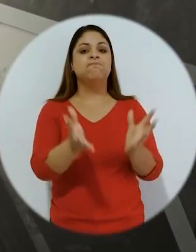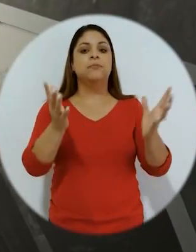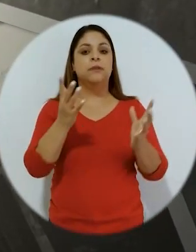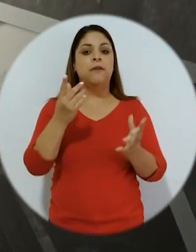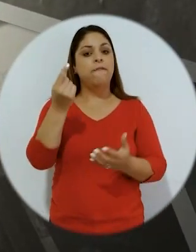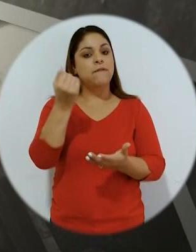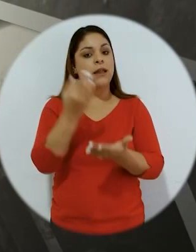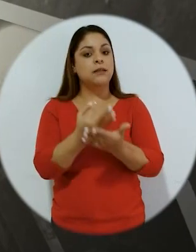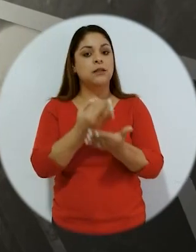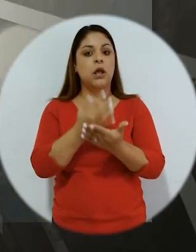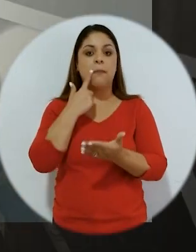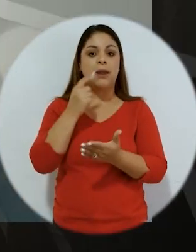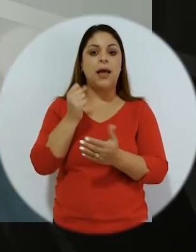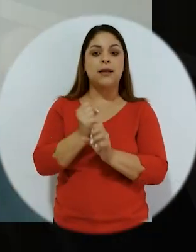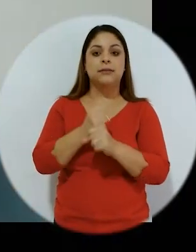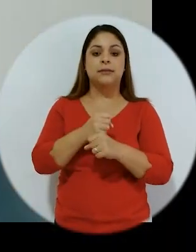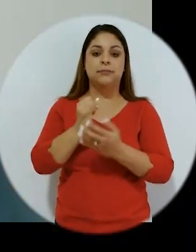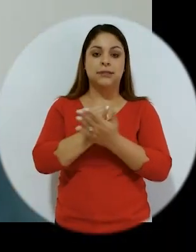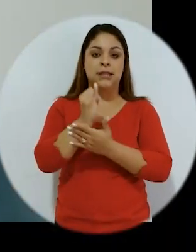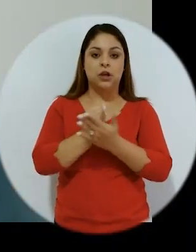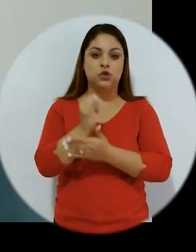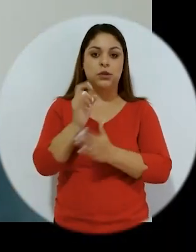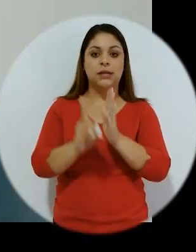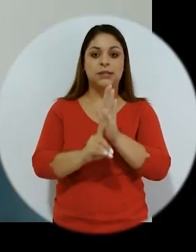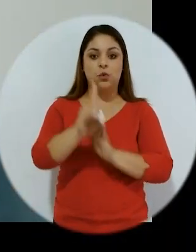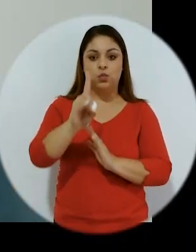para hacer investigación y desarrollo.